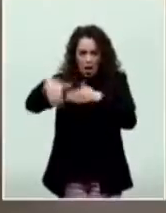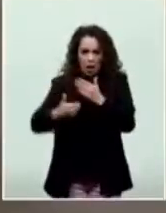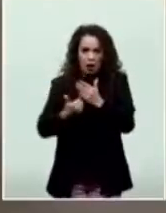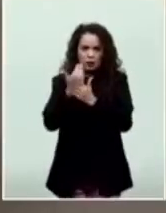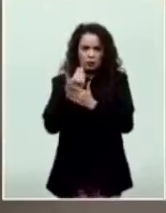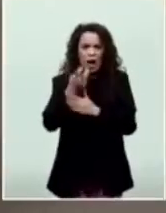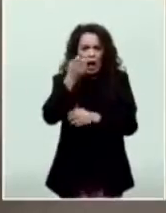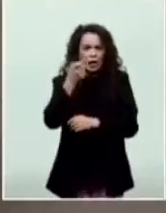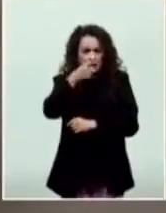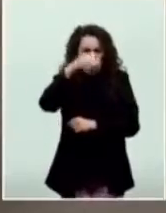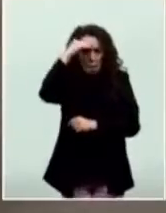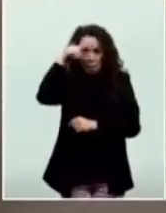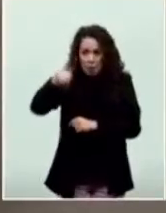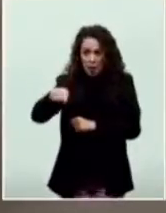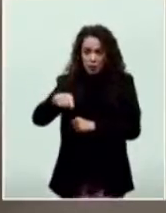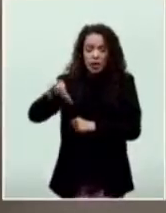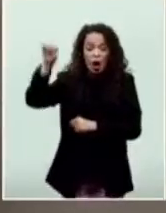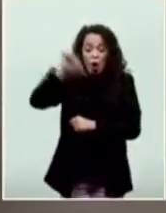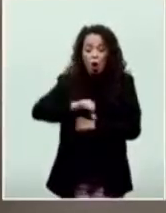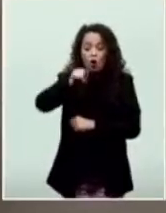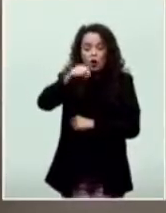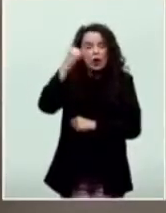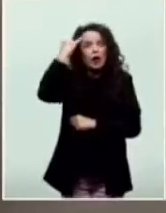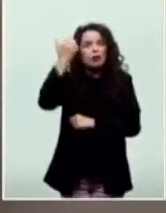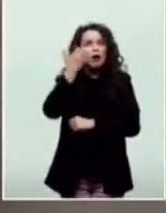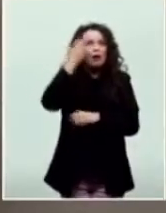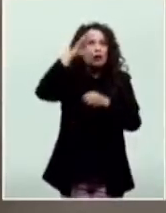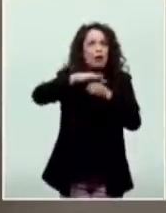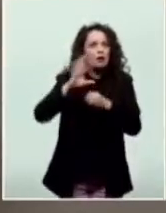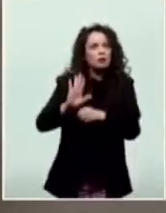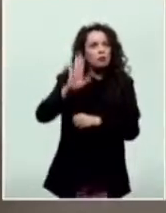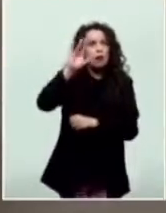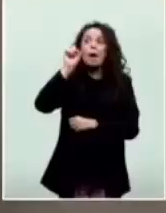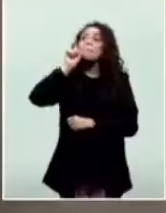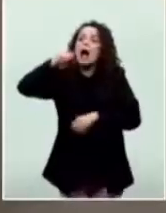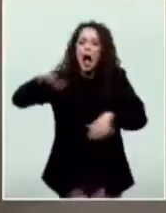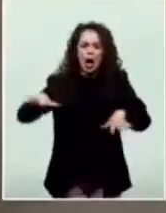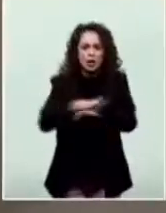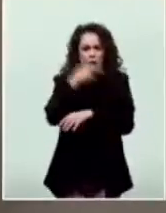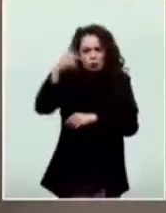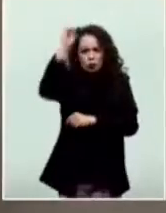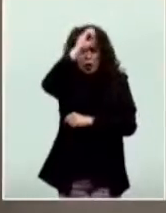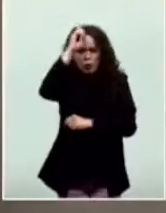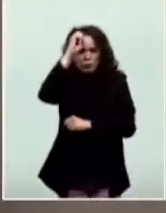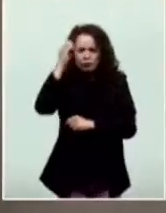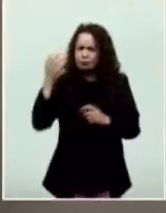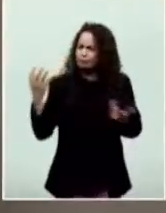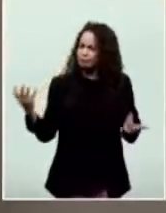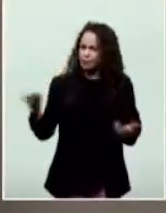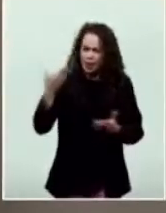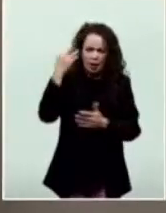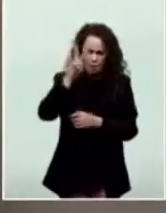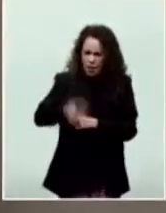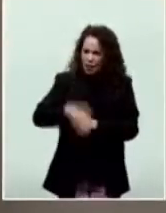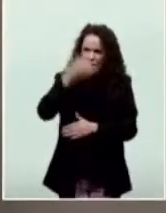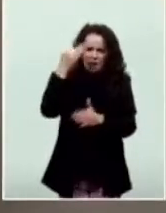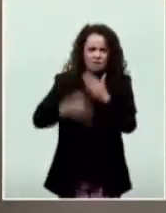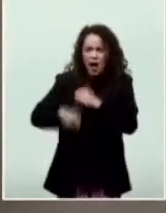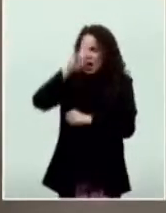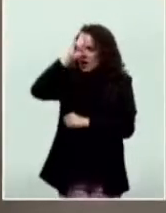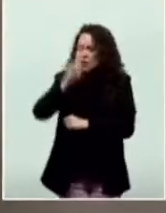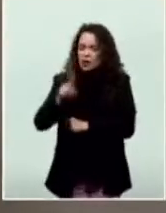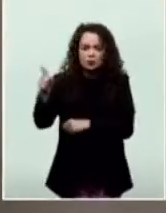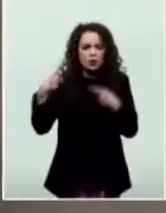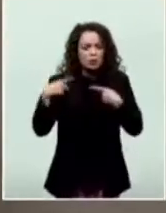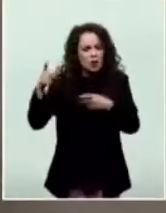votar distinto de cómo iban a votar. Me parece una falta de respeto absoluta a los ministros. Como